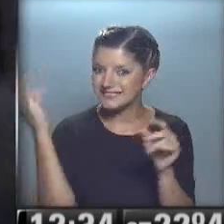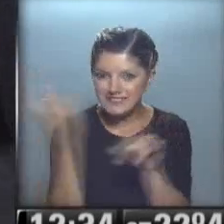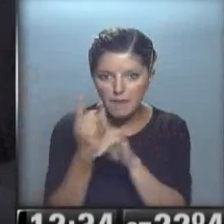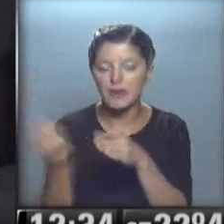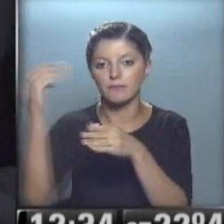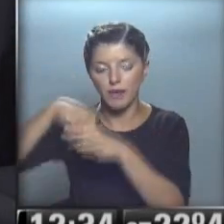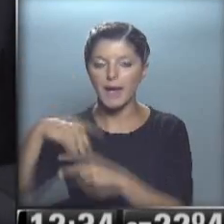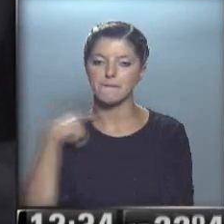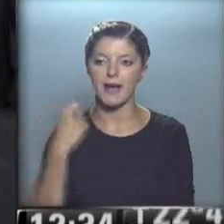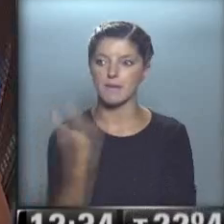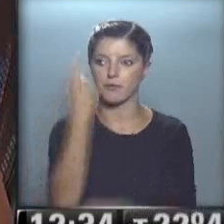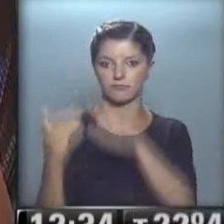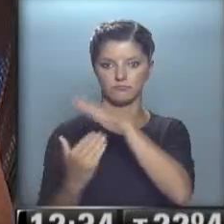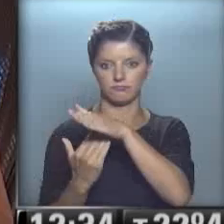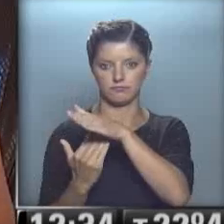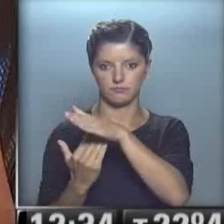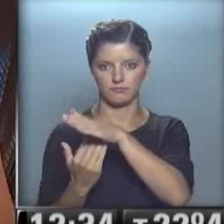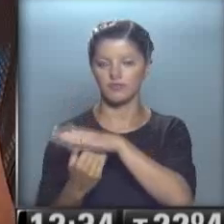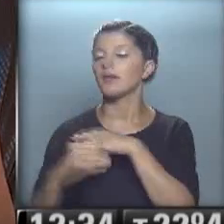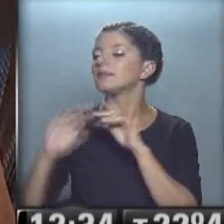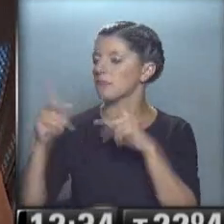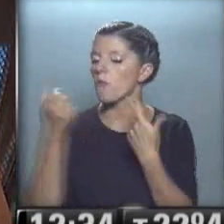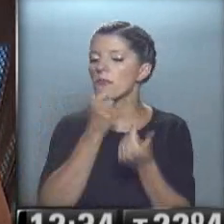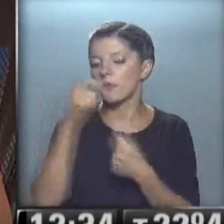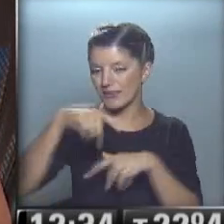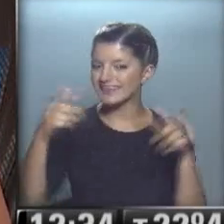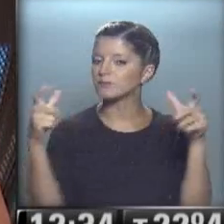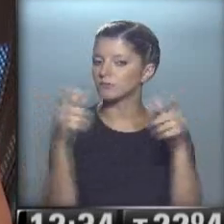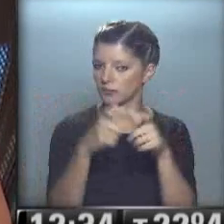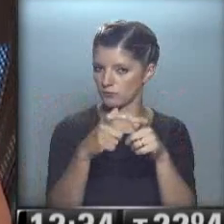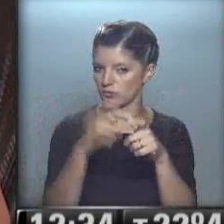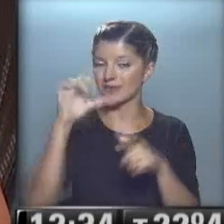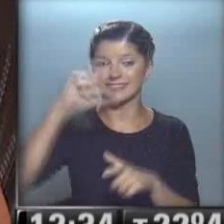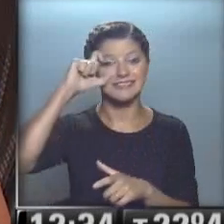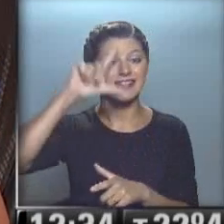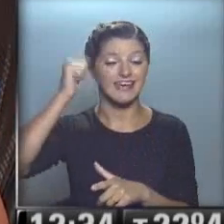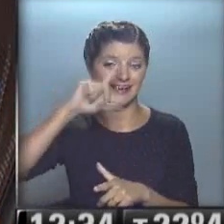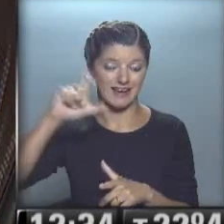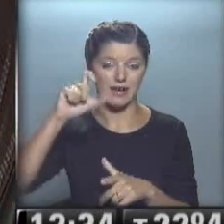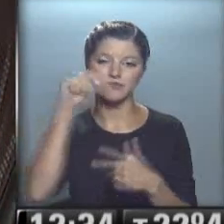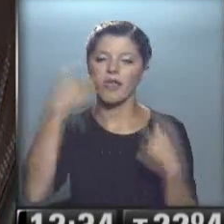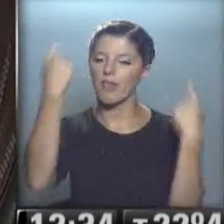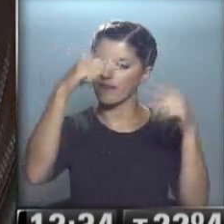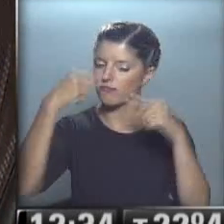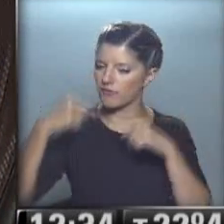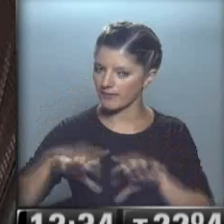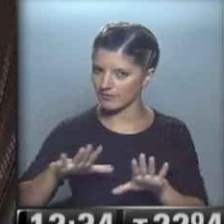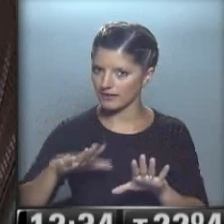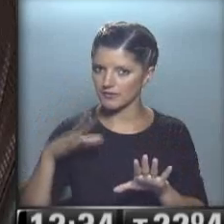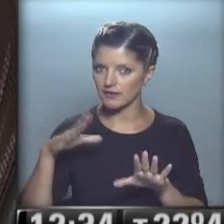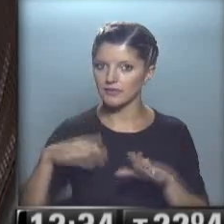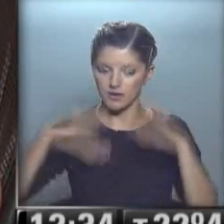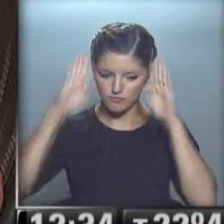Qué lejos parece que estu por eso porque tal vez esta esta Cumbre lo que tiene justamente es la concepción diferente que viene desde otro un lugar totalmente